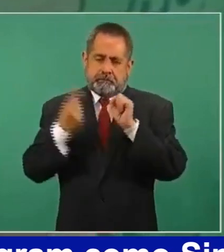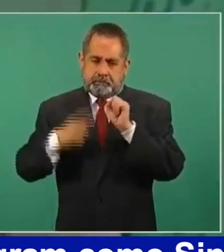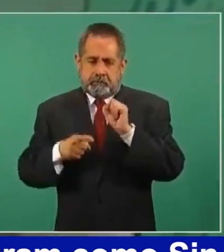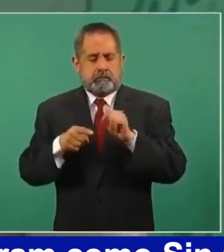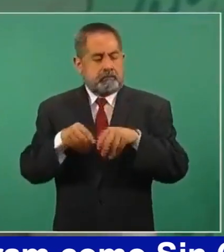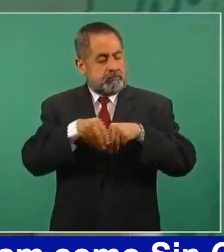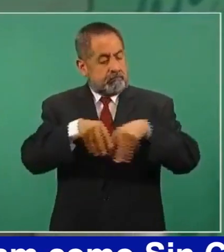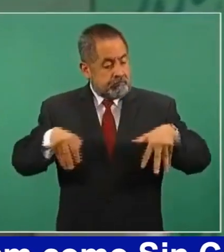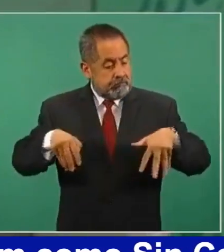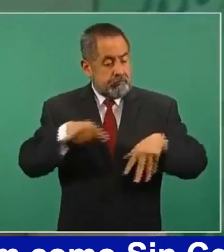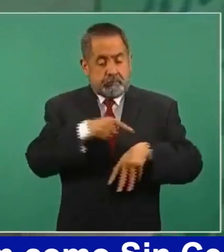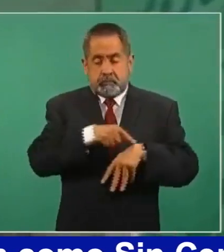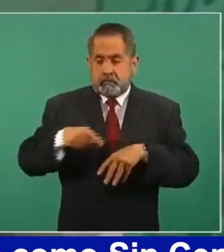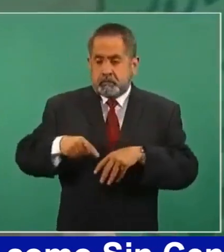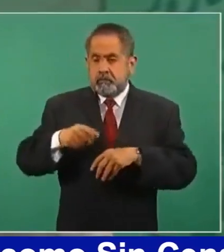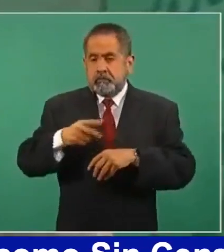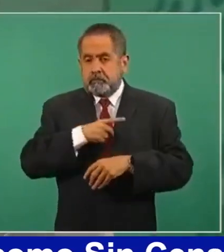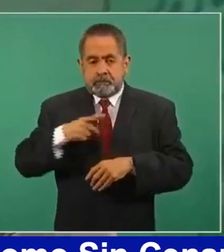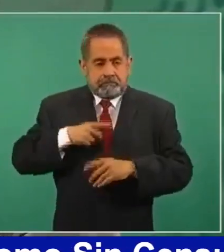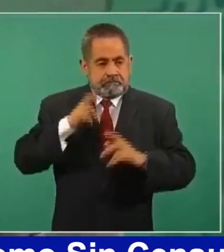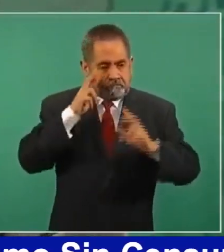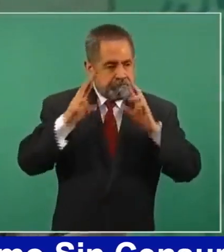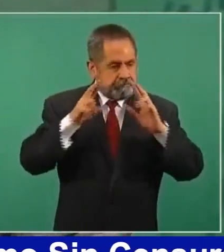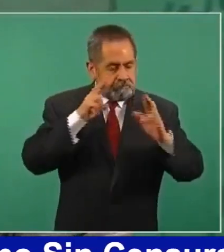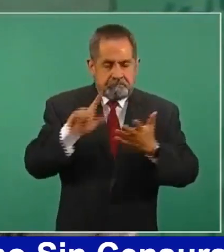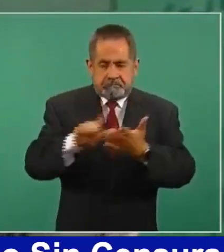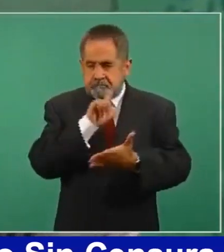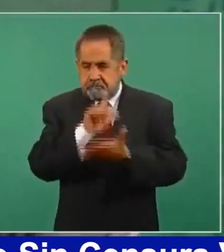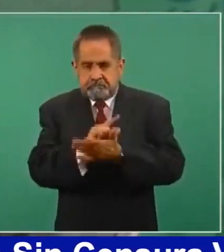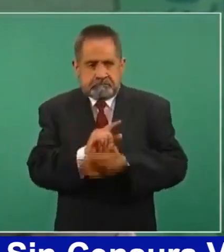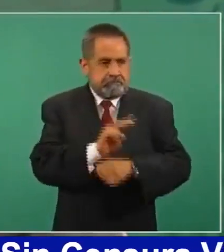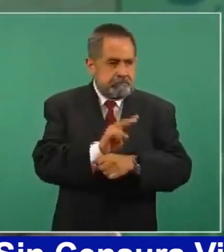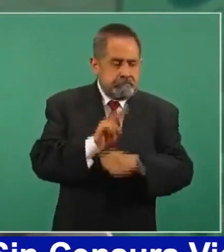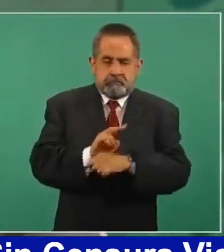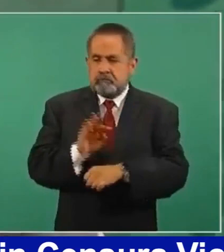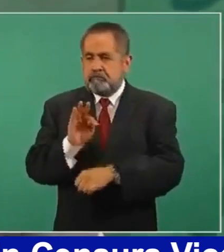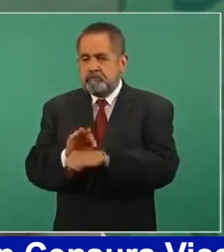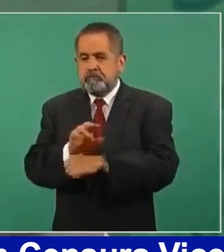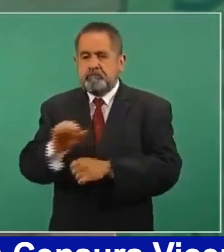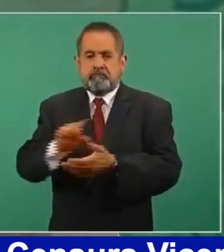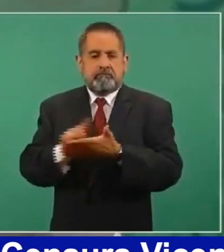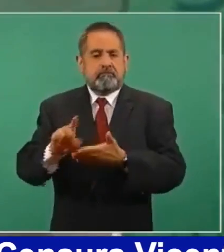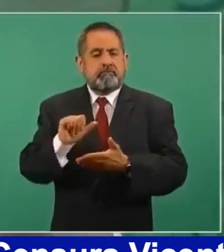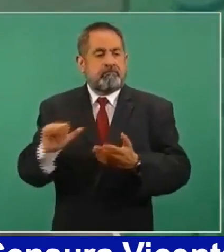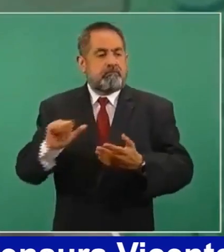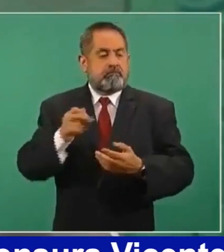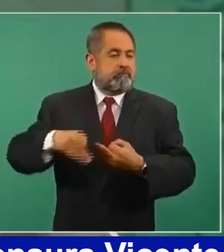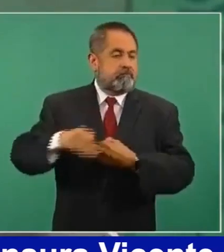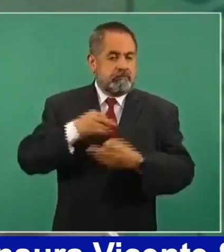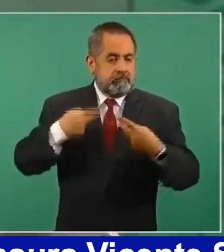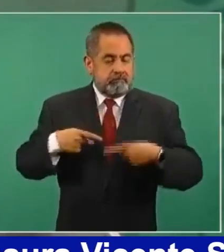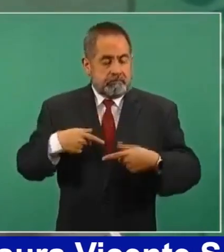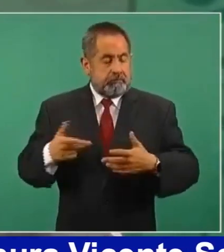de que se respeten las leyes, se protejan los derechos de los ciudadanos,